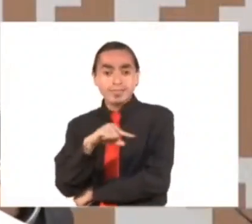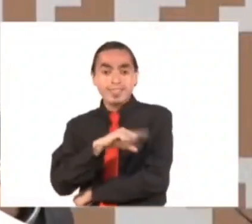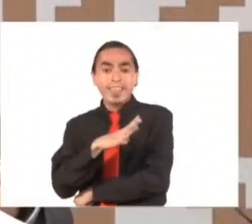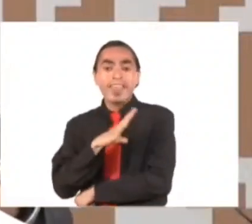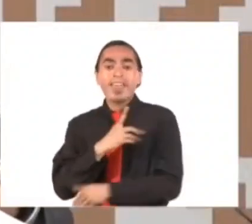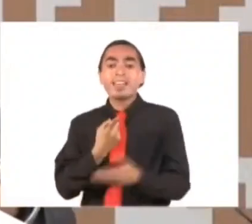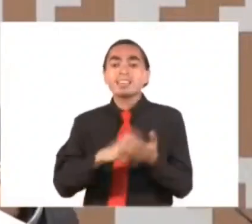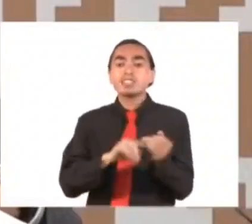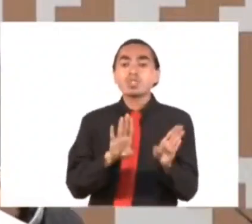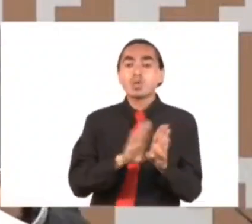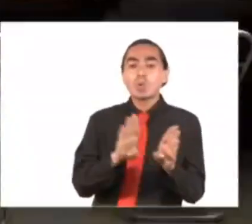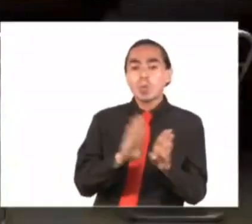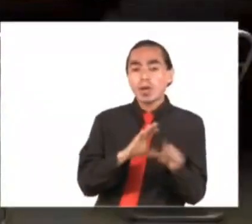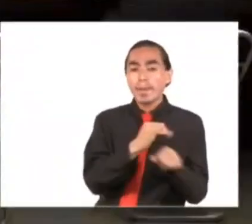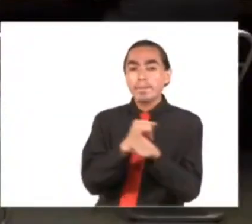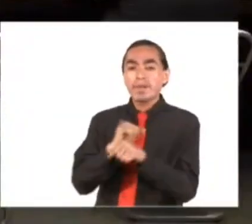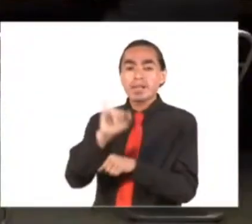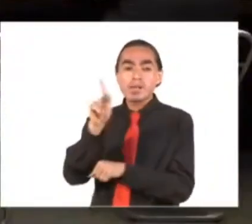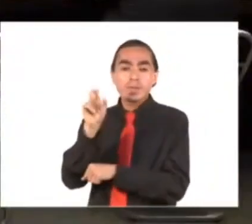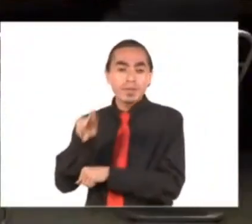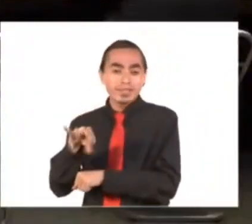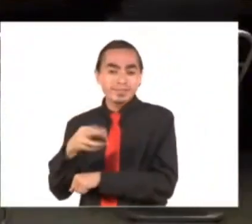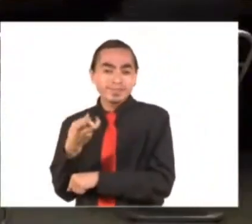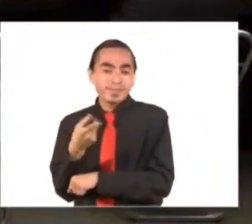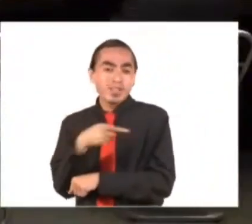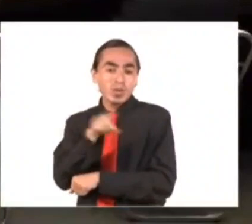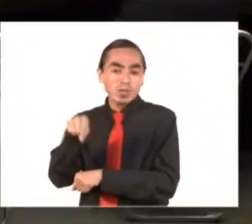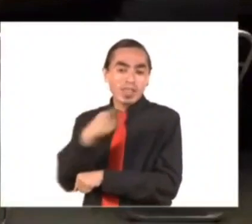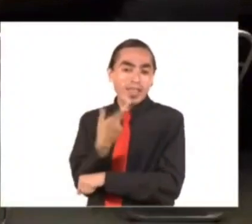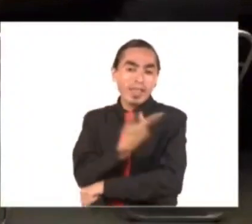Politécnico en ustedes.